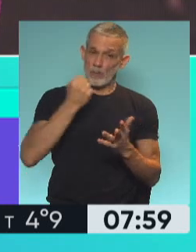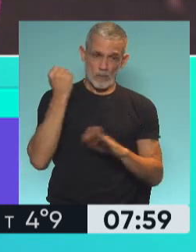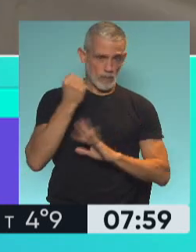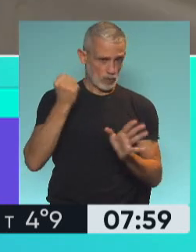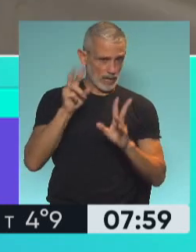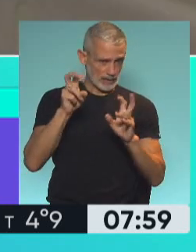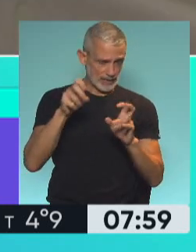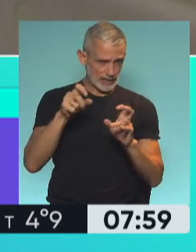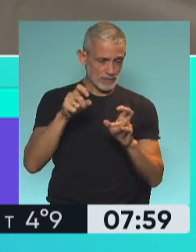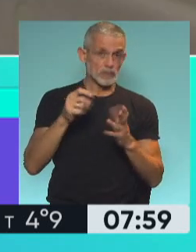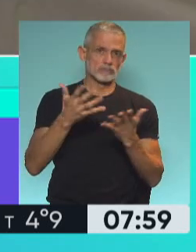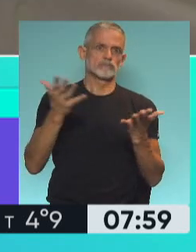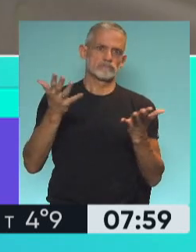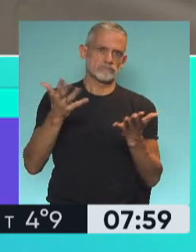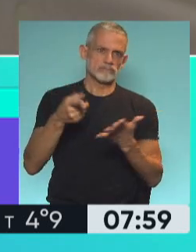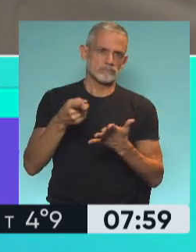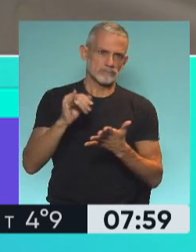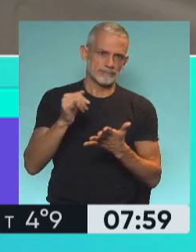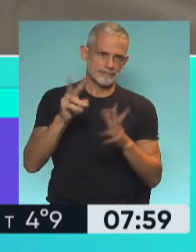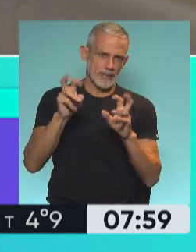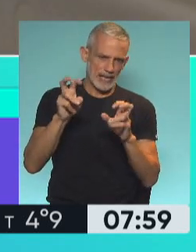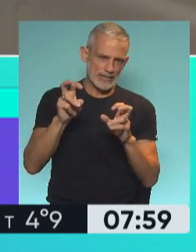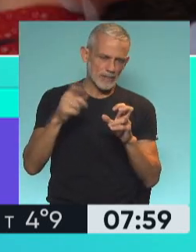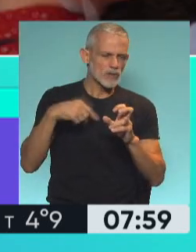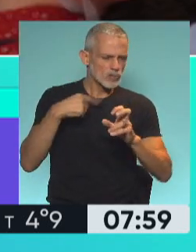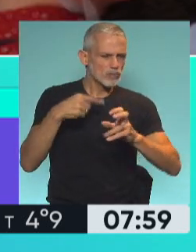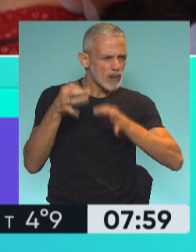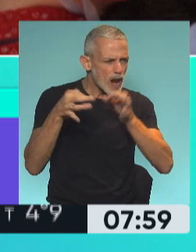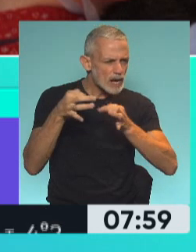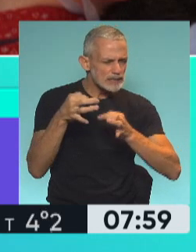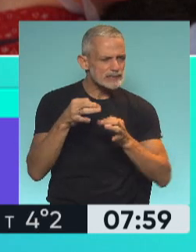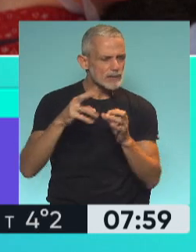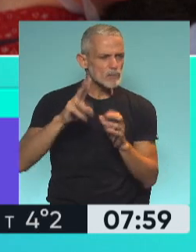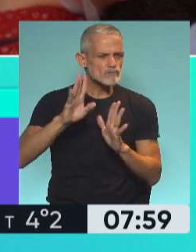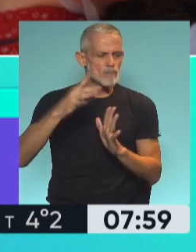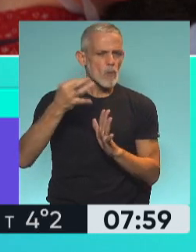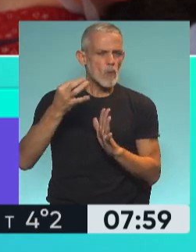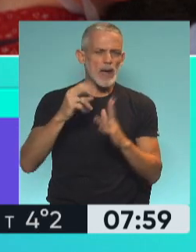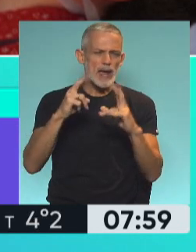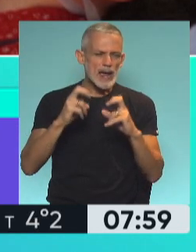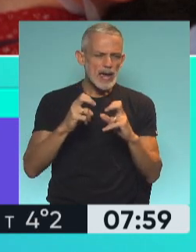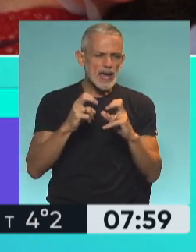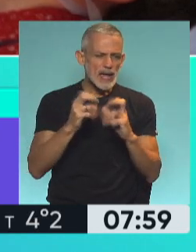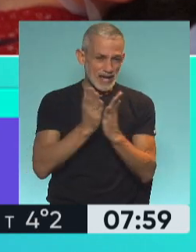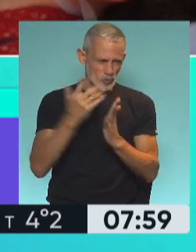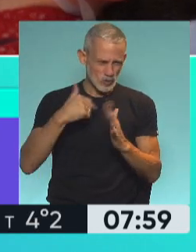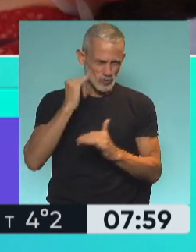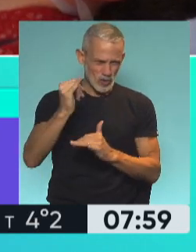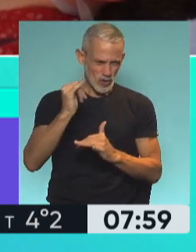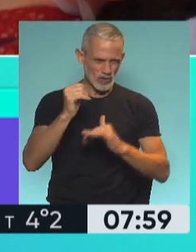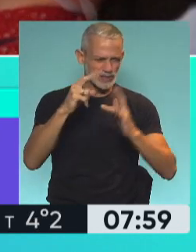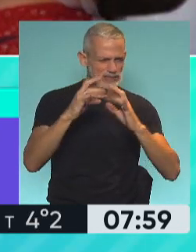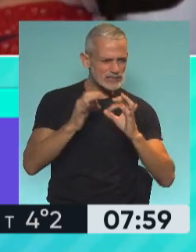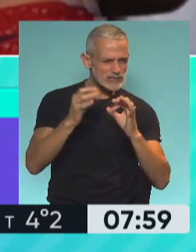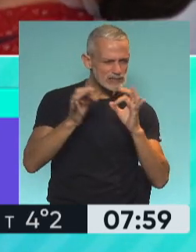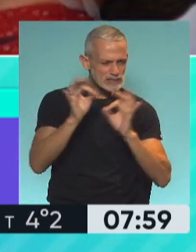importante. Lógicamente, y este es un tema que analizamos muy bien en este estudio al que le hacía